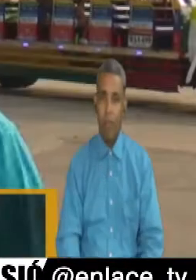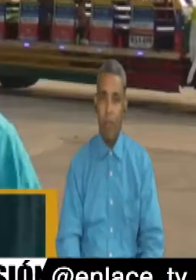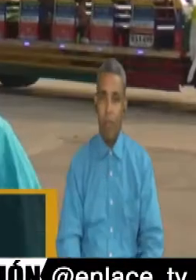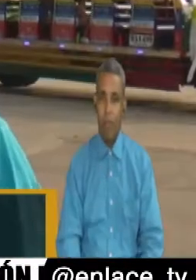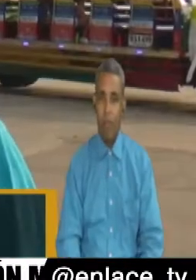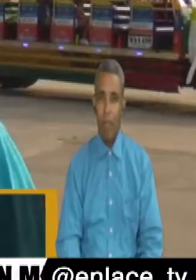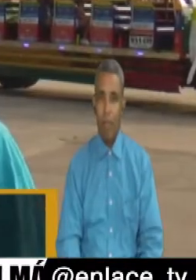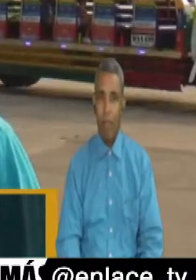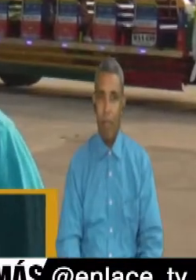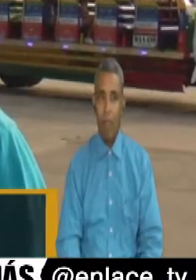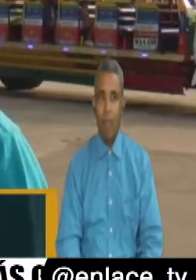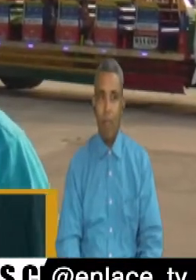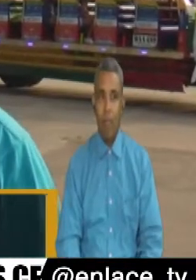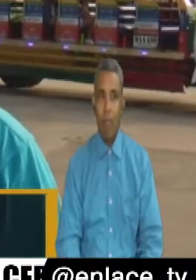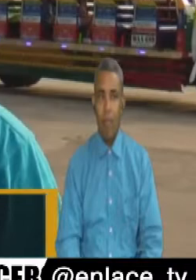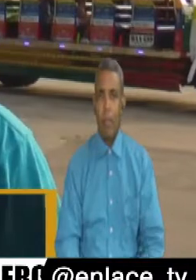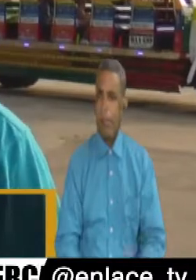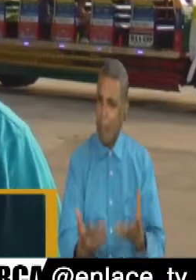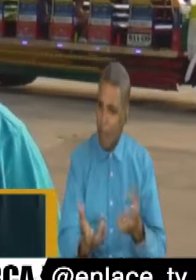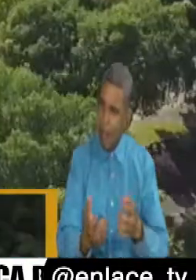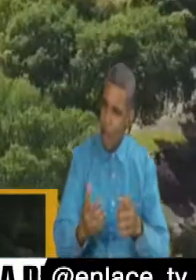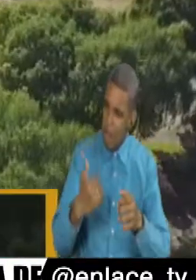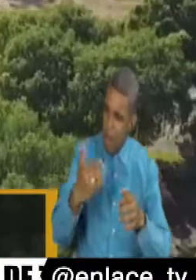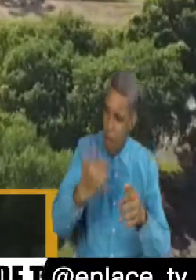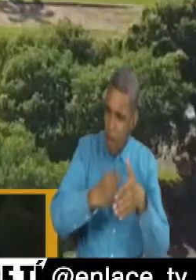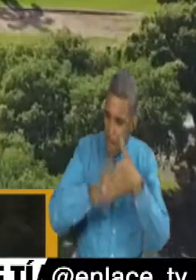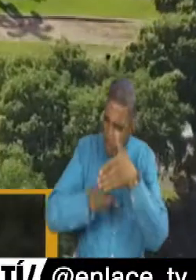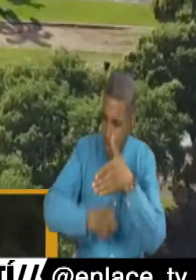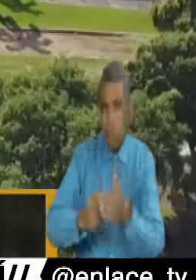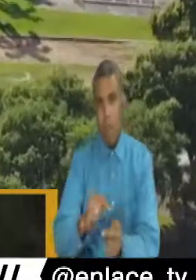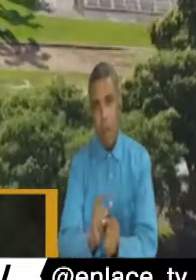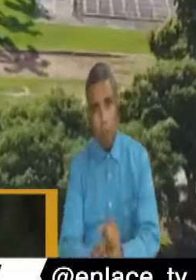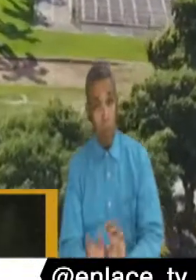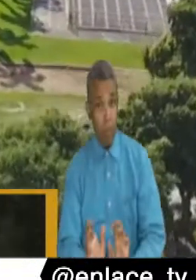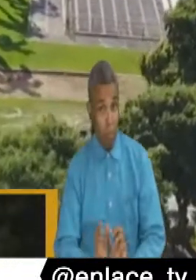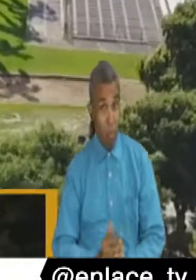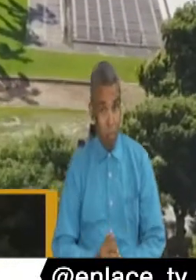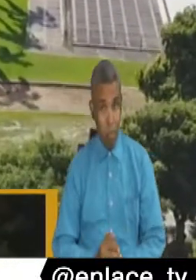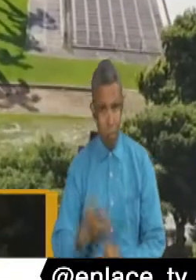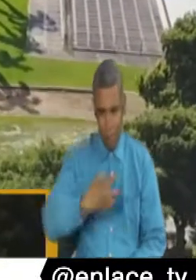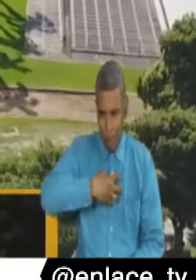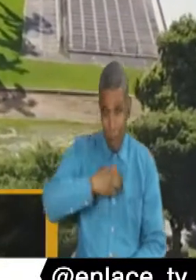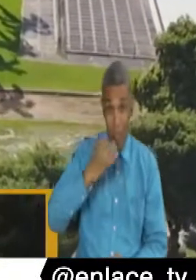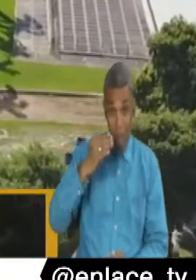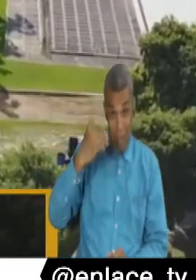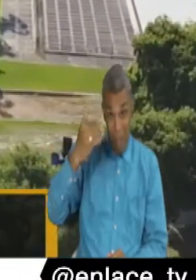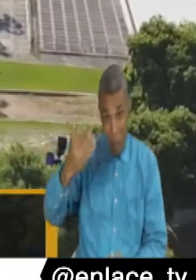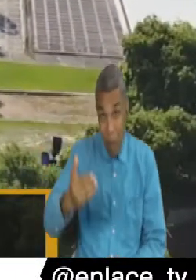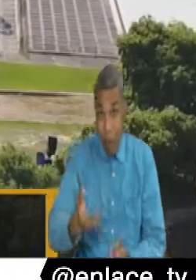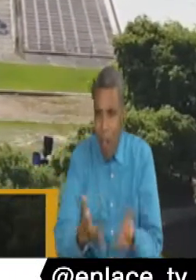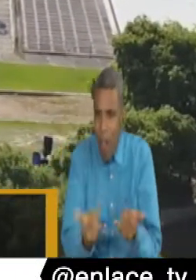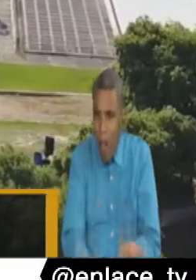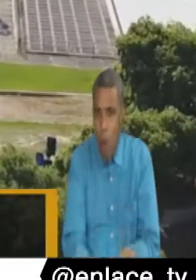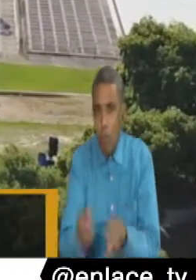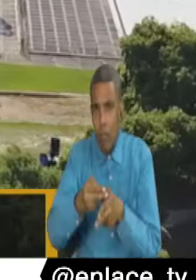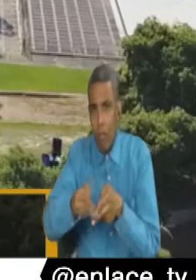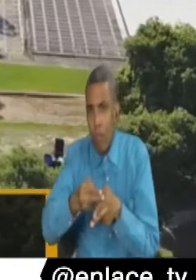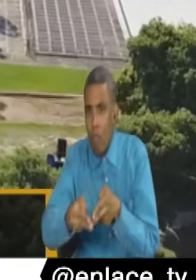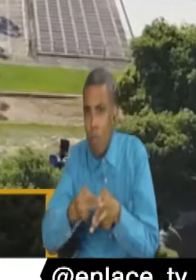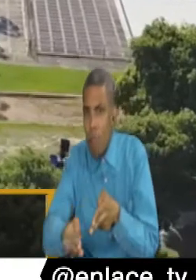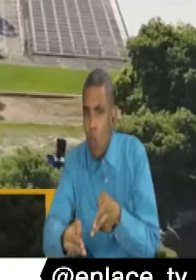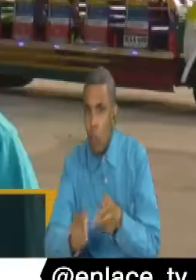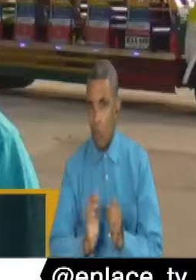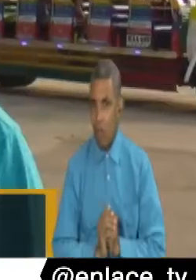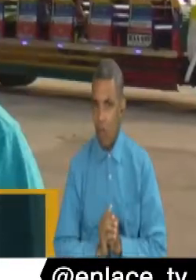Todos quedan con el propósito de seguir mejorando y para un bonito evento, una próxima temporada, que será esta misma